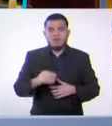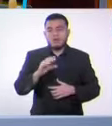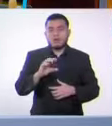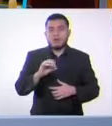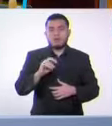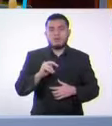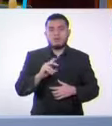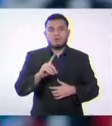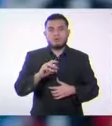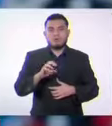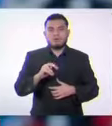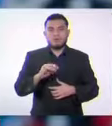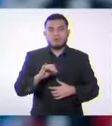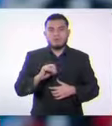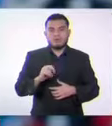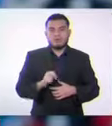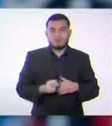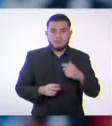condensación.